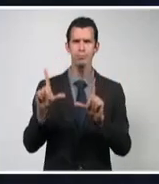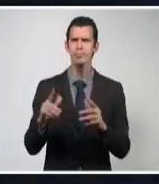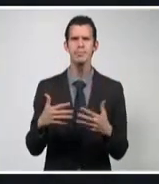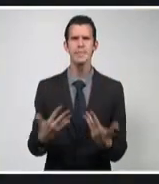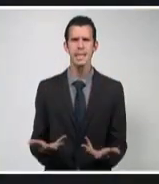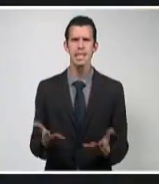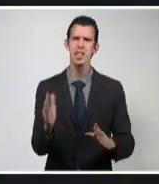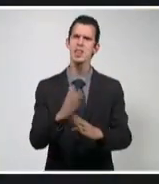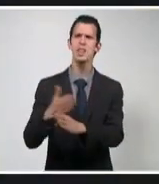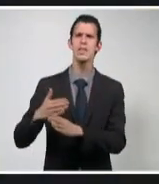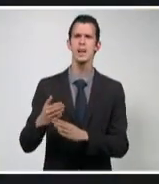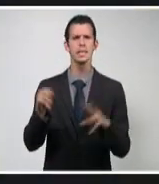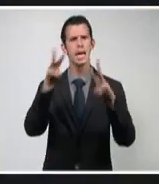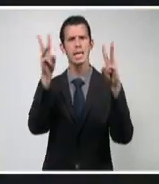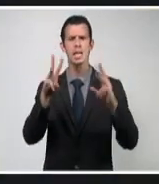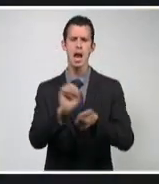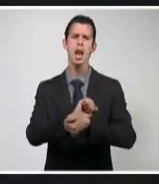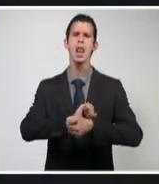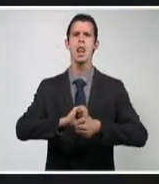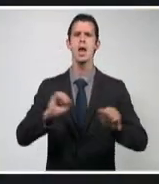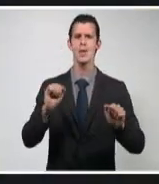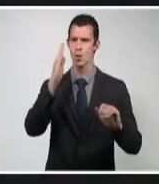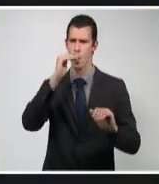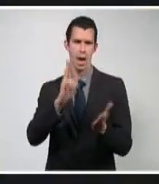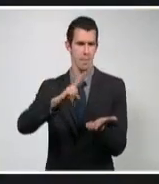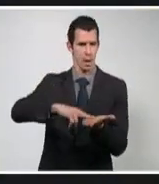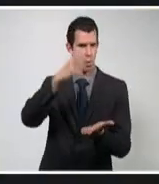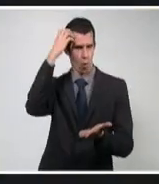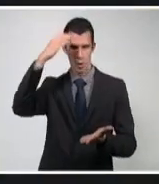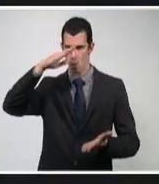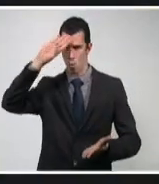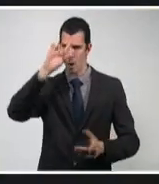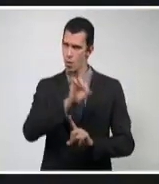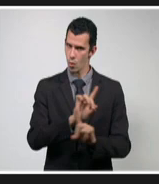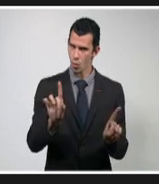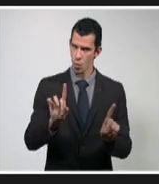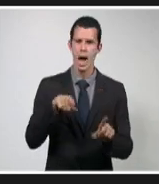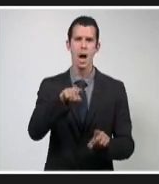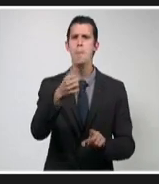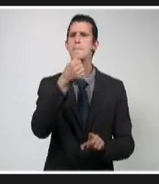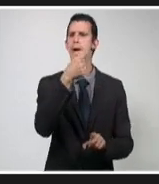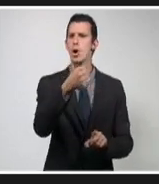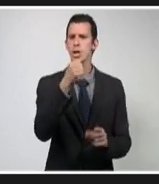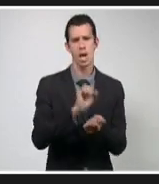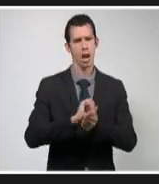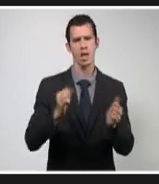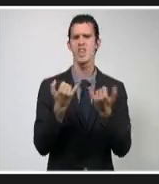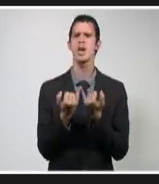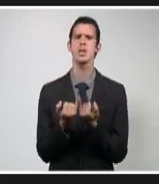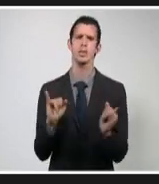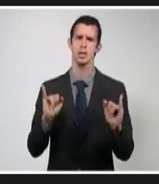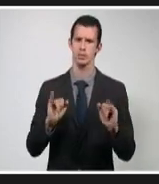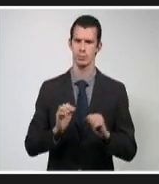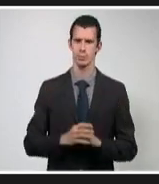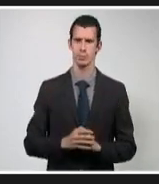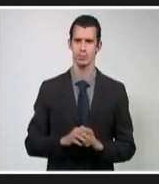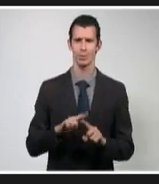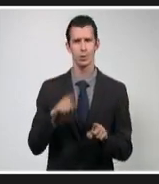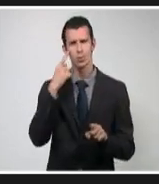ADN Cuba, Hipermedia Magazine, Cubanet, Diario de Cuba y La Hora de Cuba. Cada vez que hablamos de